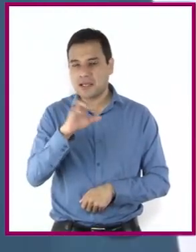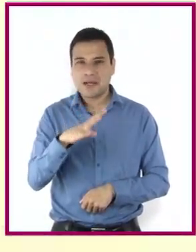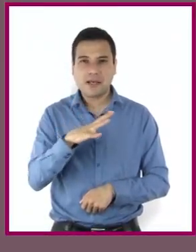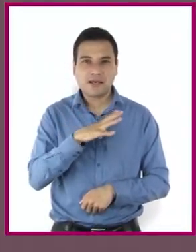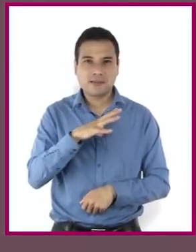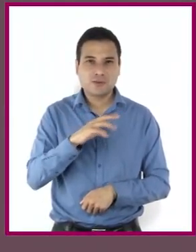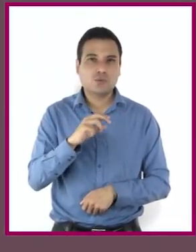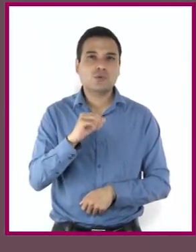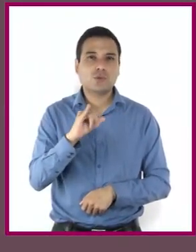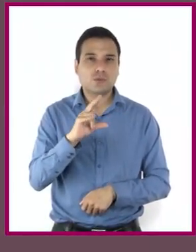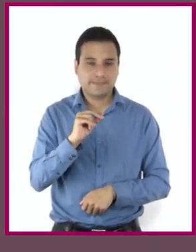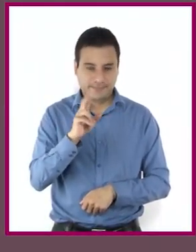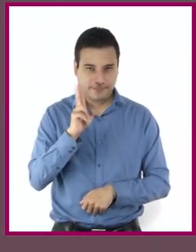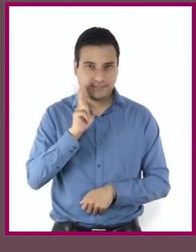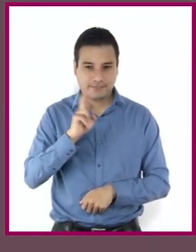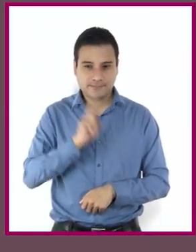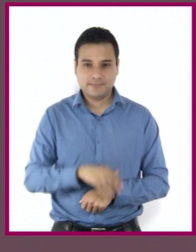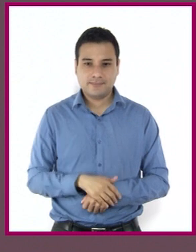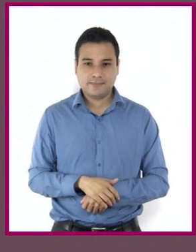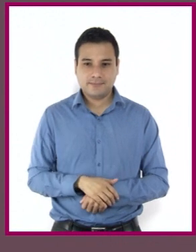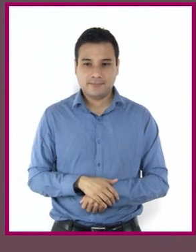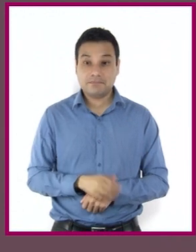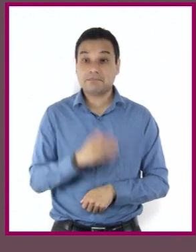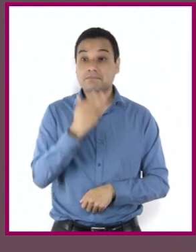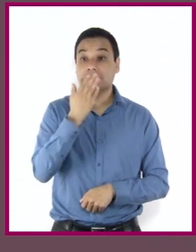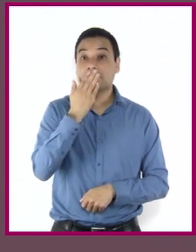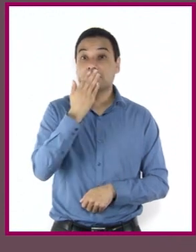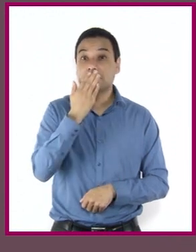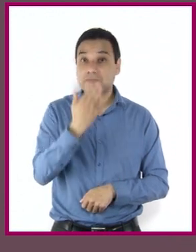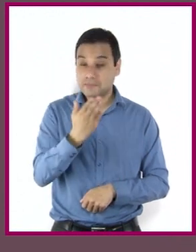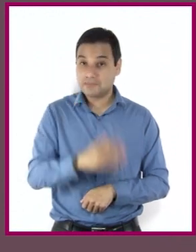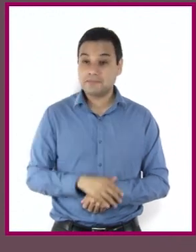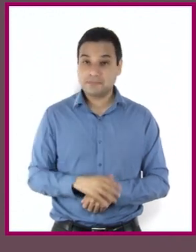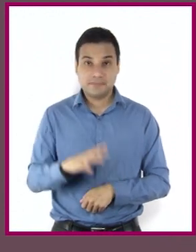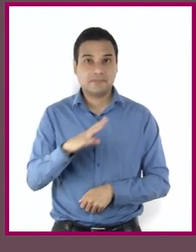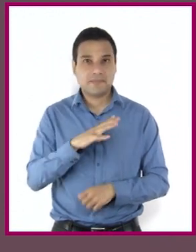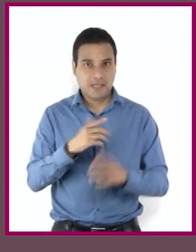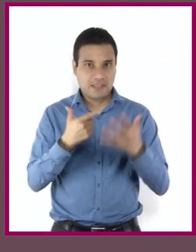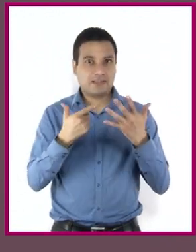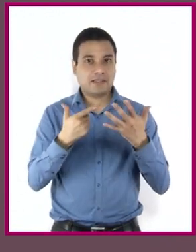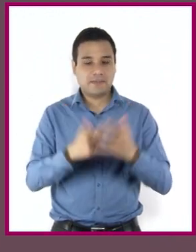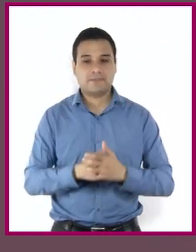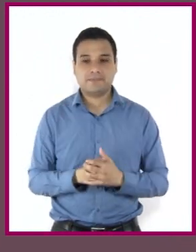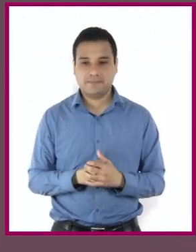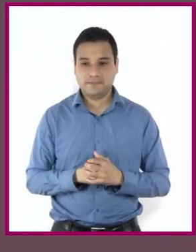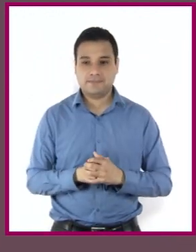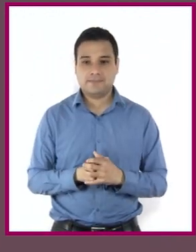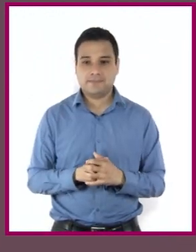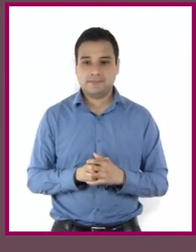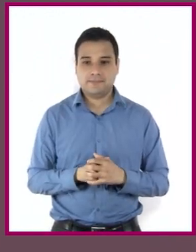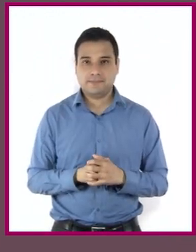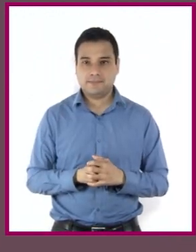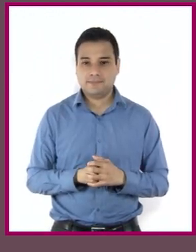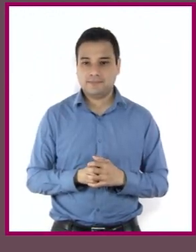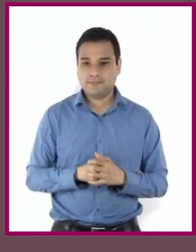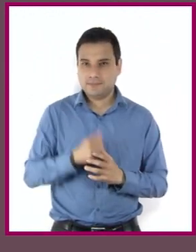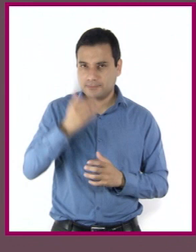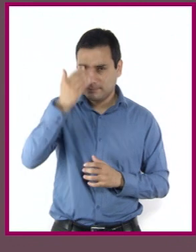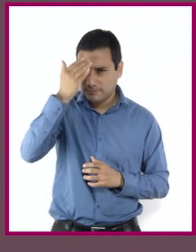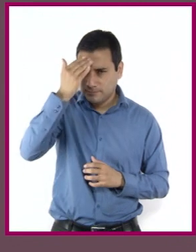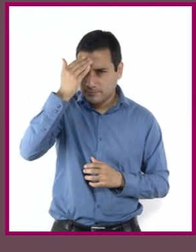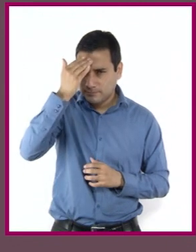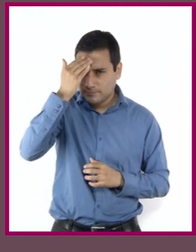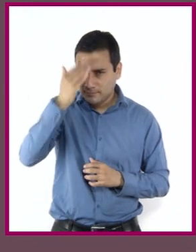tablero. Hiciste una gran elección. Hay 7 E en el tablero. ¿Sabrás cuáles son los